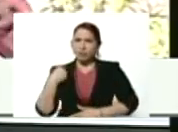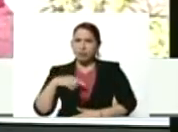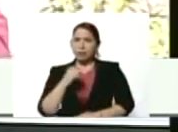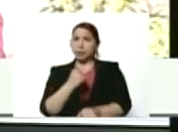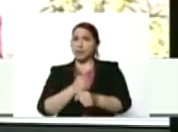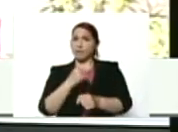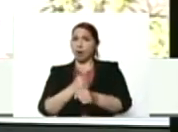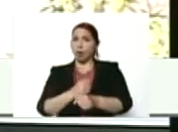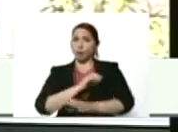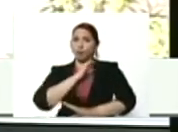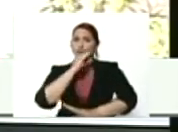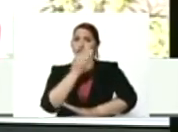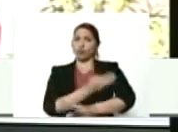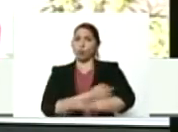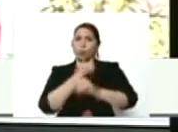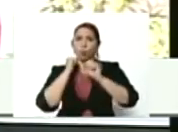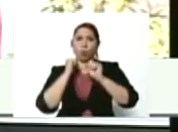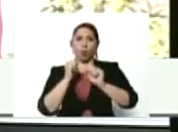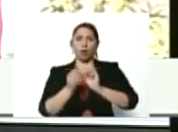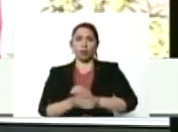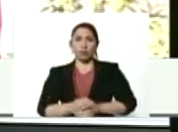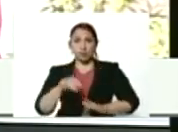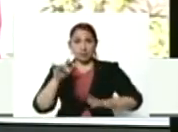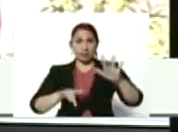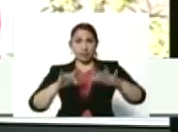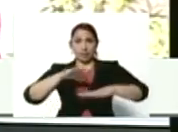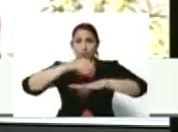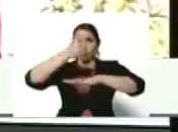bastante intensa. Su secretario general,